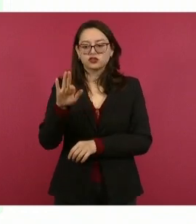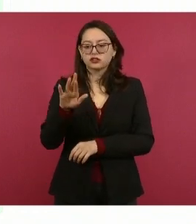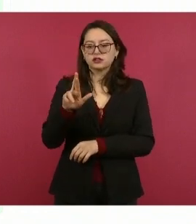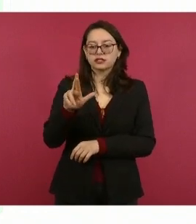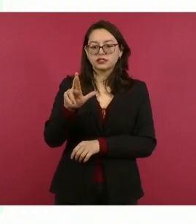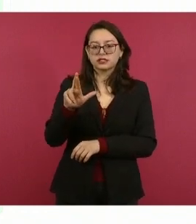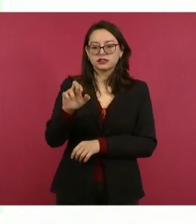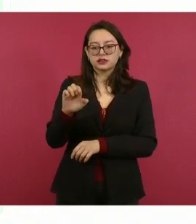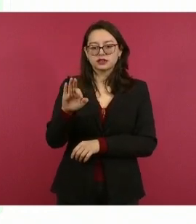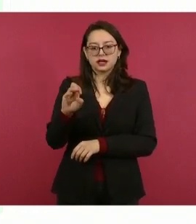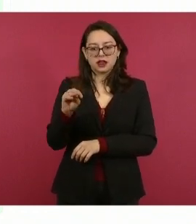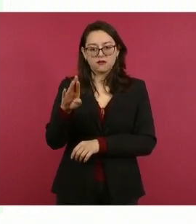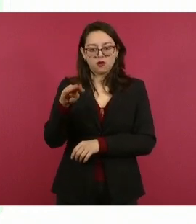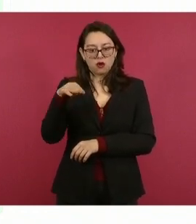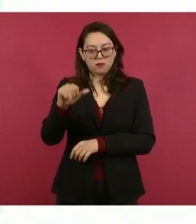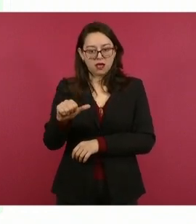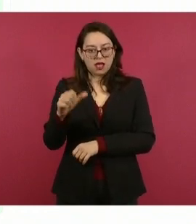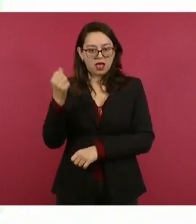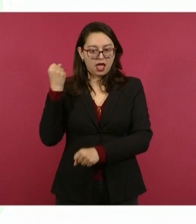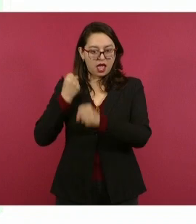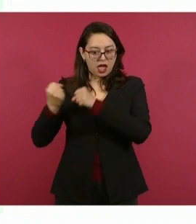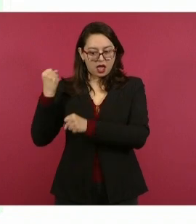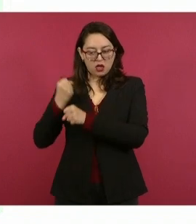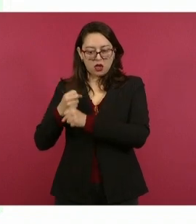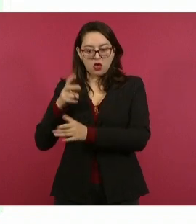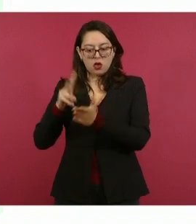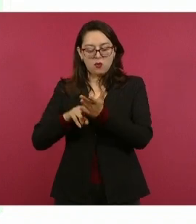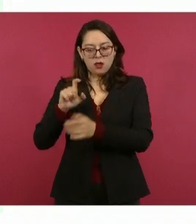creo que en la elección del 21.